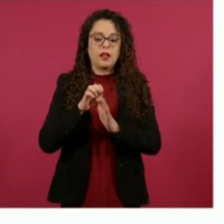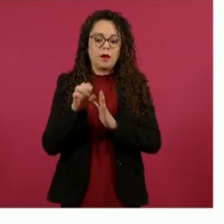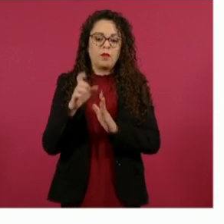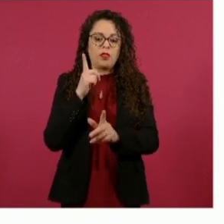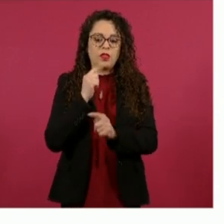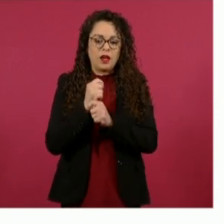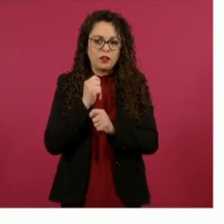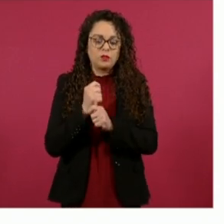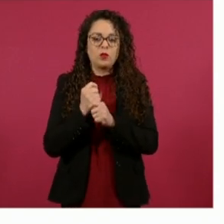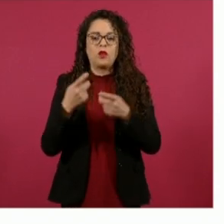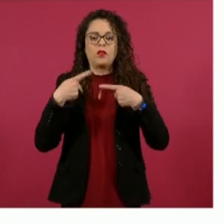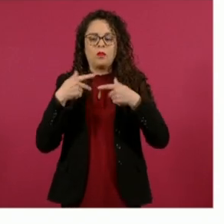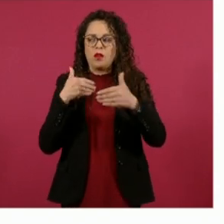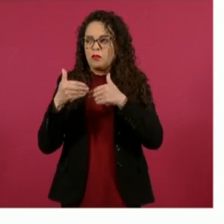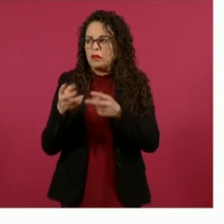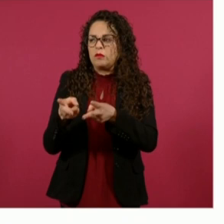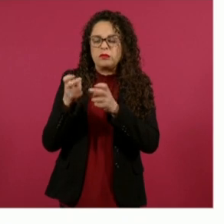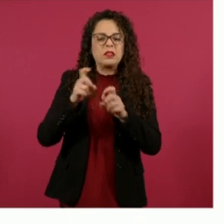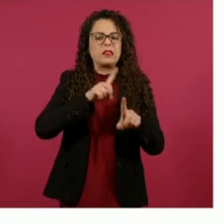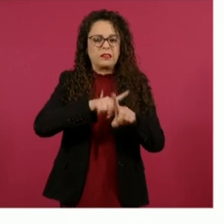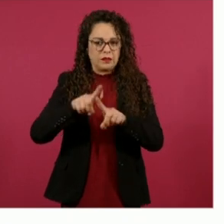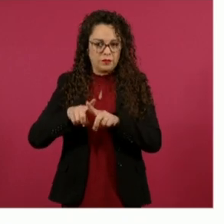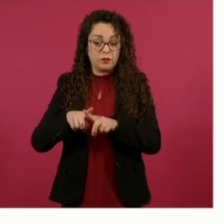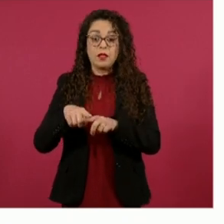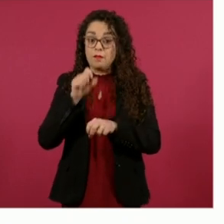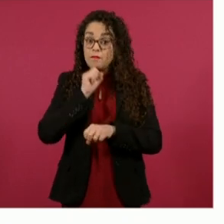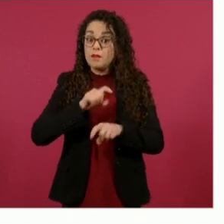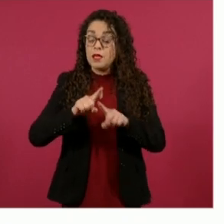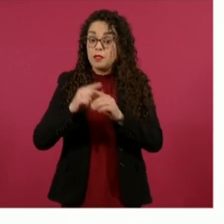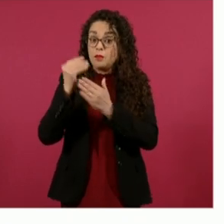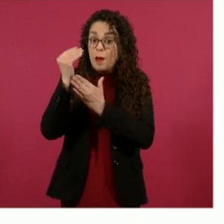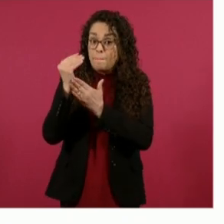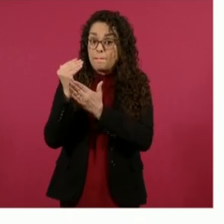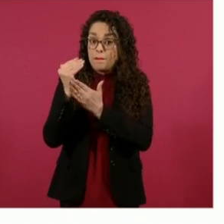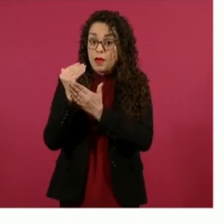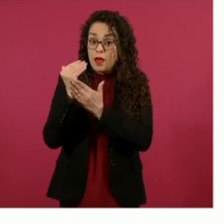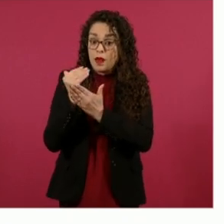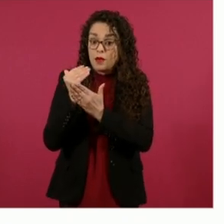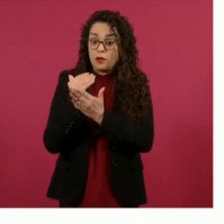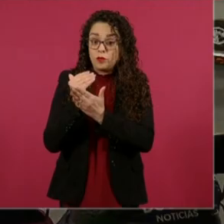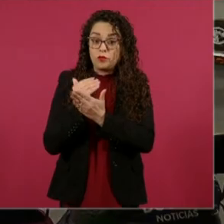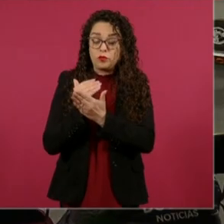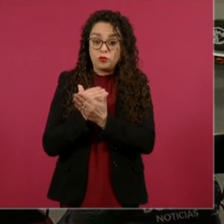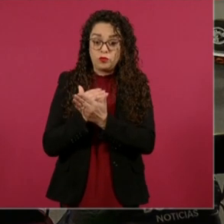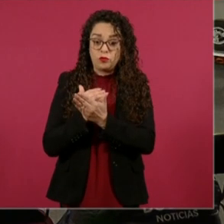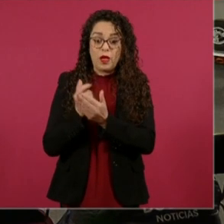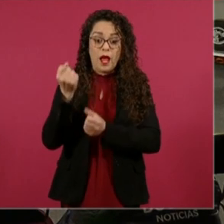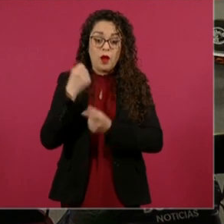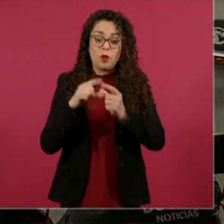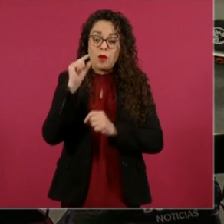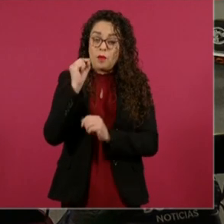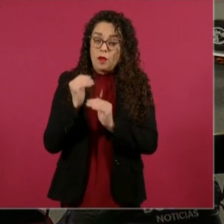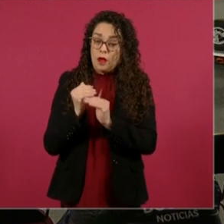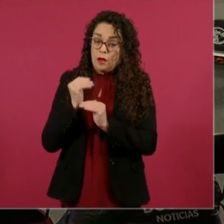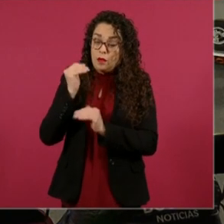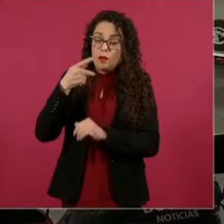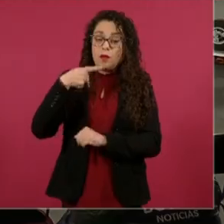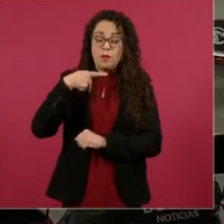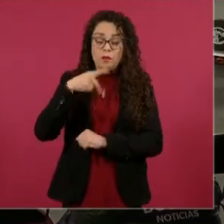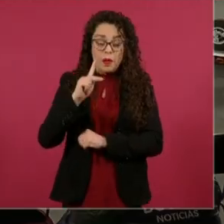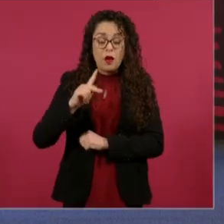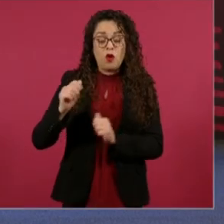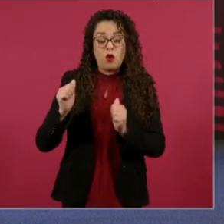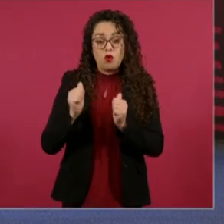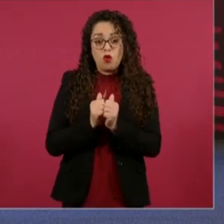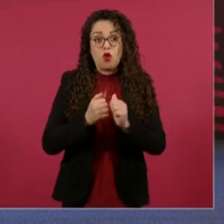delitos hubo reducción y en cuanto a algunos que tuvieron incremento, seguimos trabajando con los